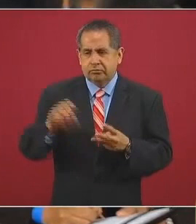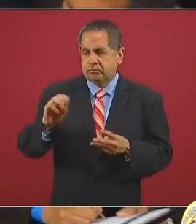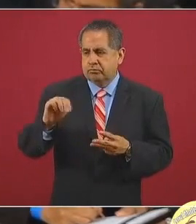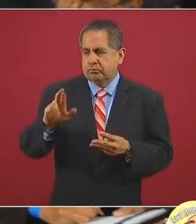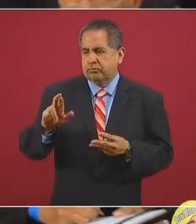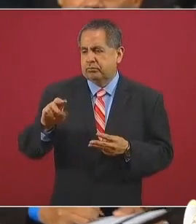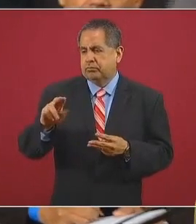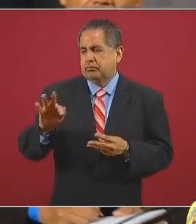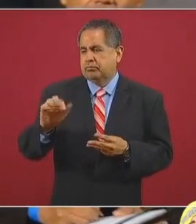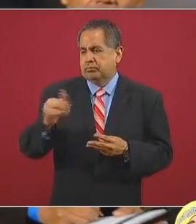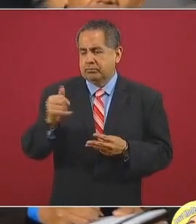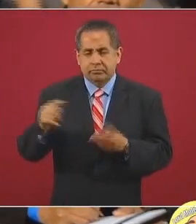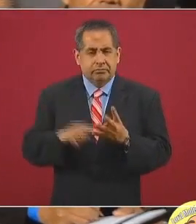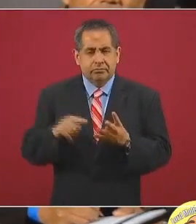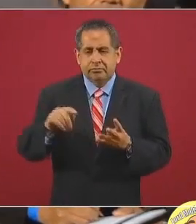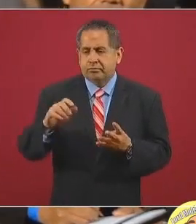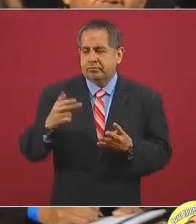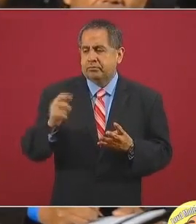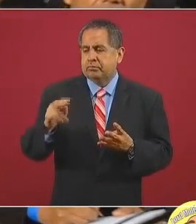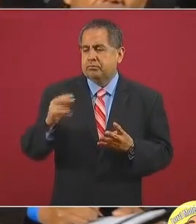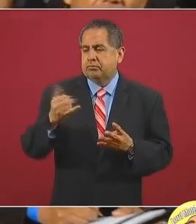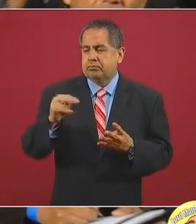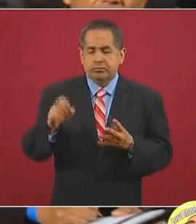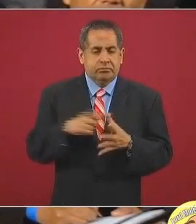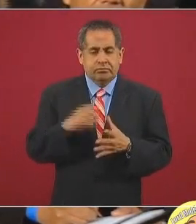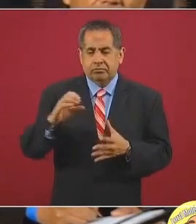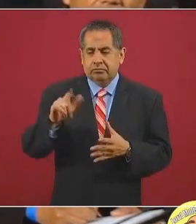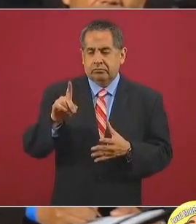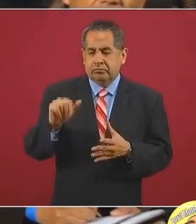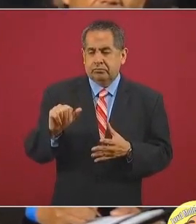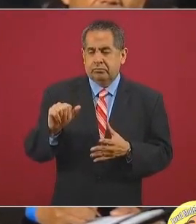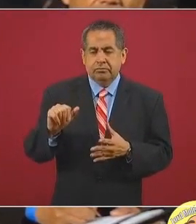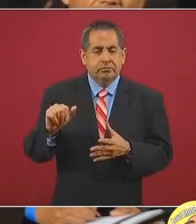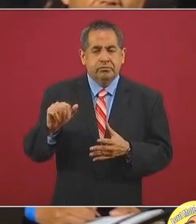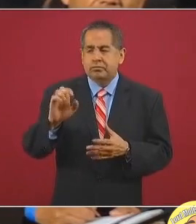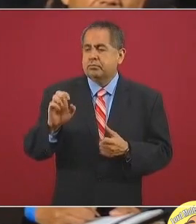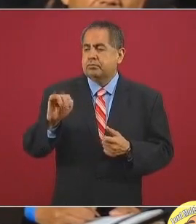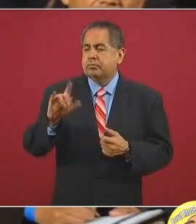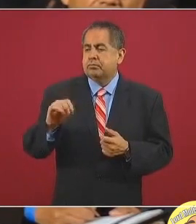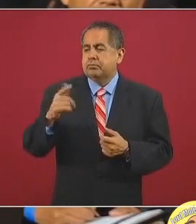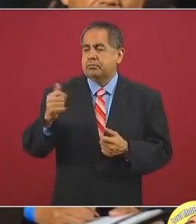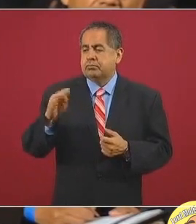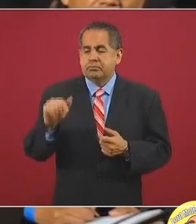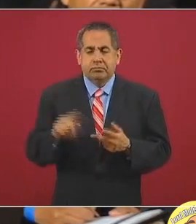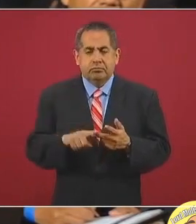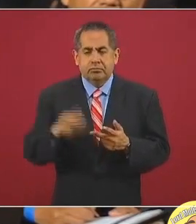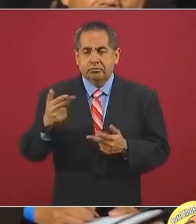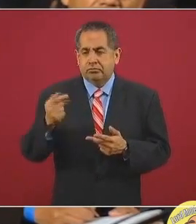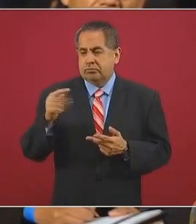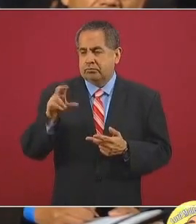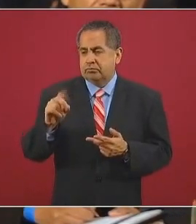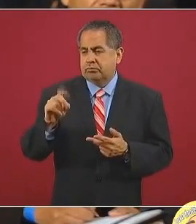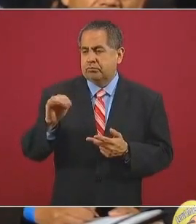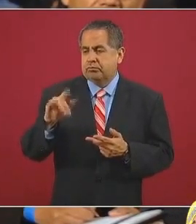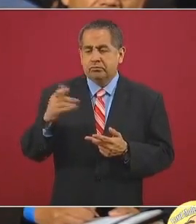Fayad Meneses, Héctor Yunes Landa, Claudia Artemisa Parlovich, Emilio Gamboa Patrón, Humberto